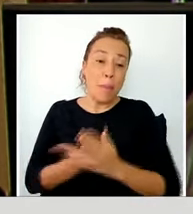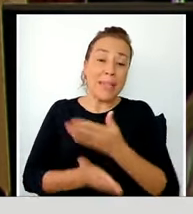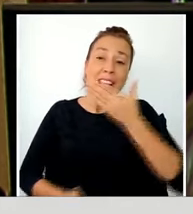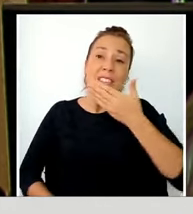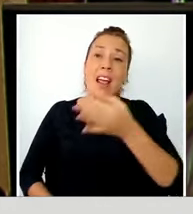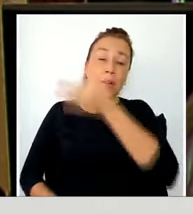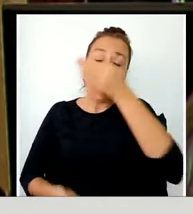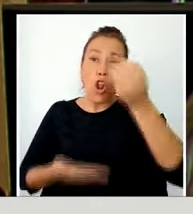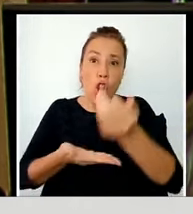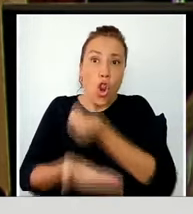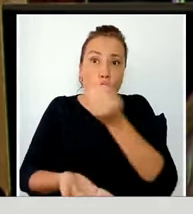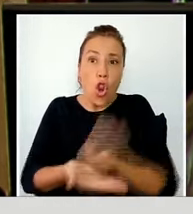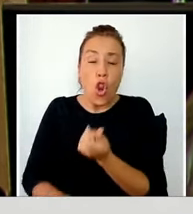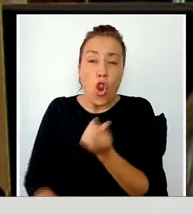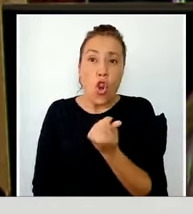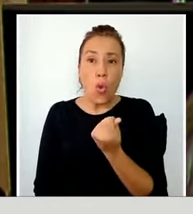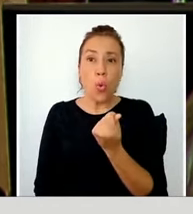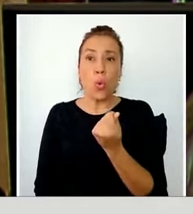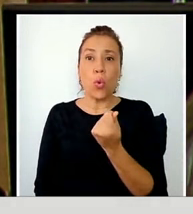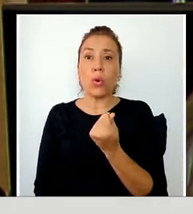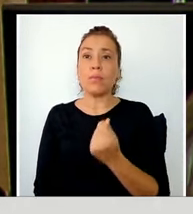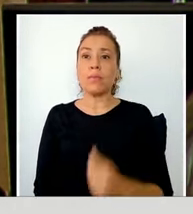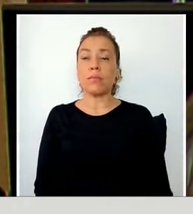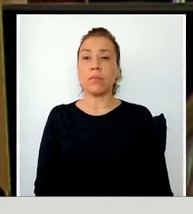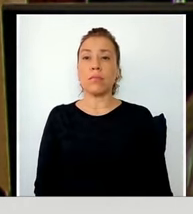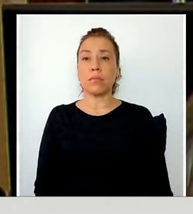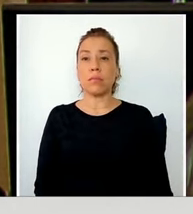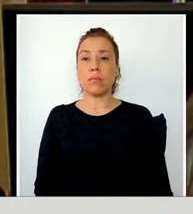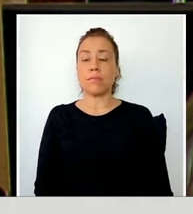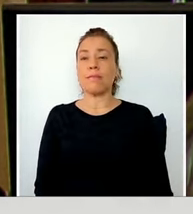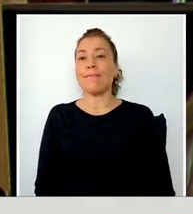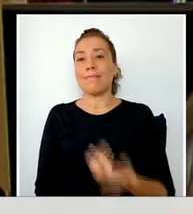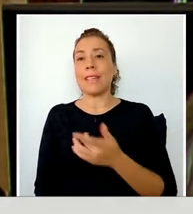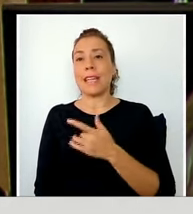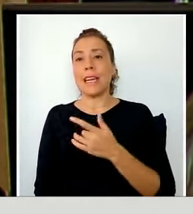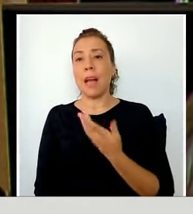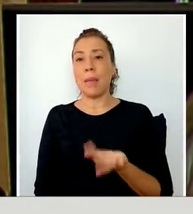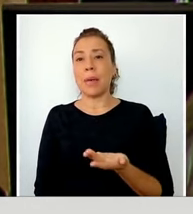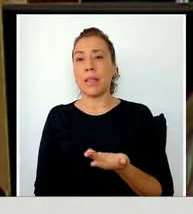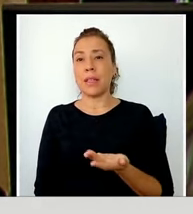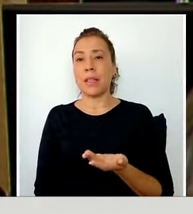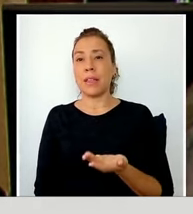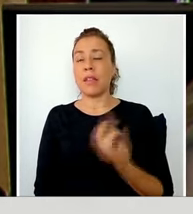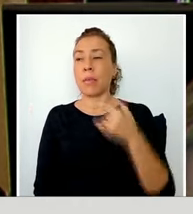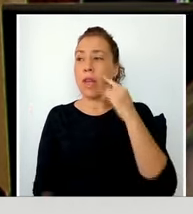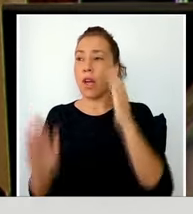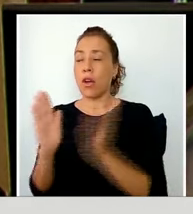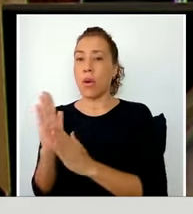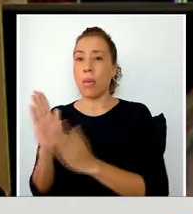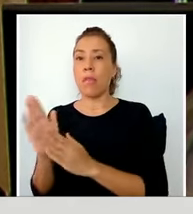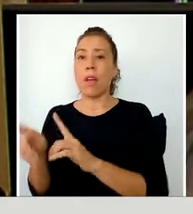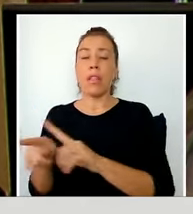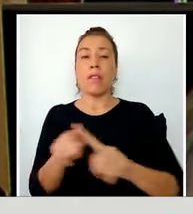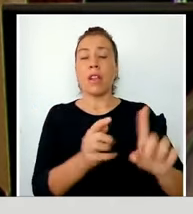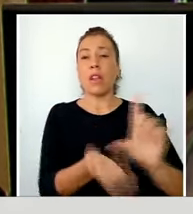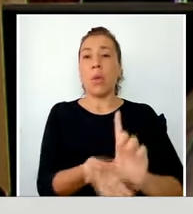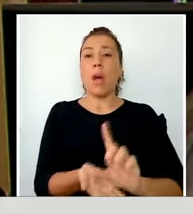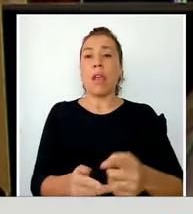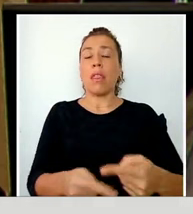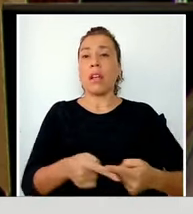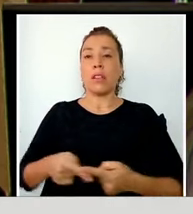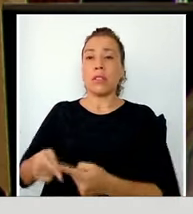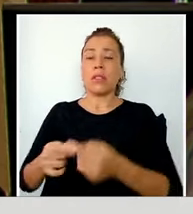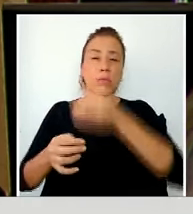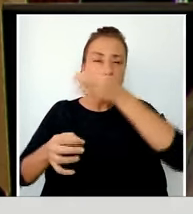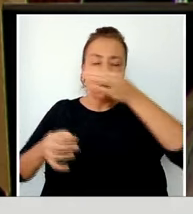se ha instalado ha llegado a tanto que Lamentablemente como como hemos contratado en muchos sectores de nuestra sociedad la codicia en